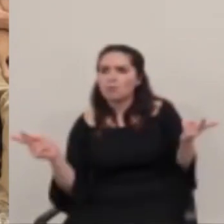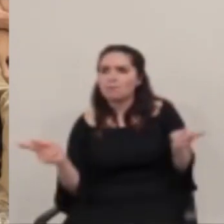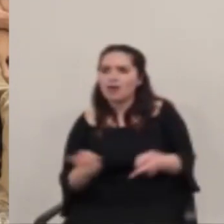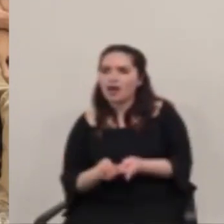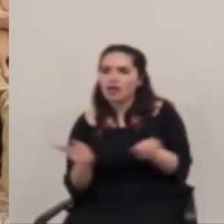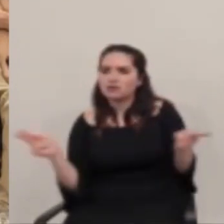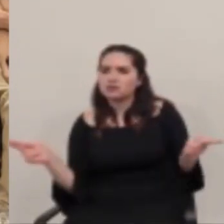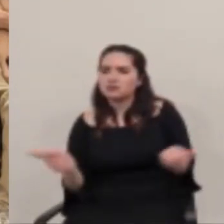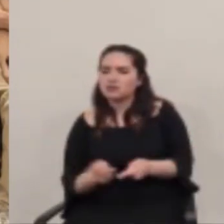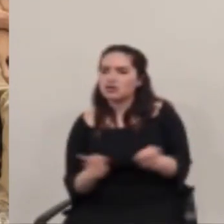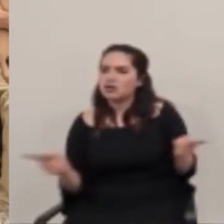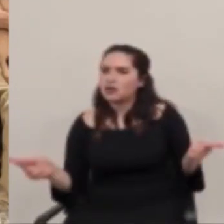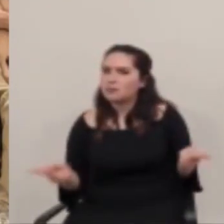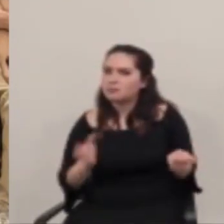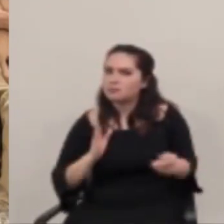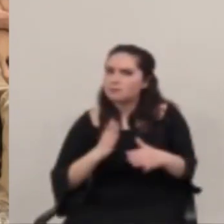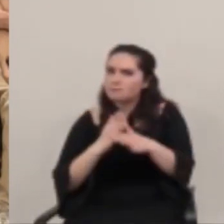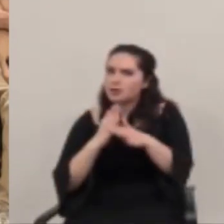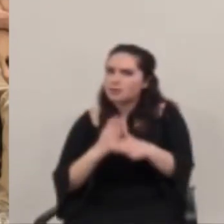Tenemos...